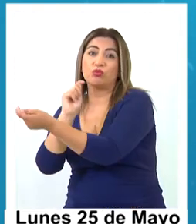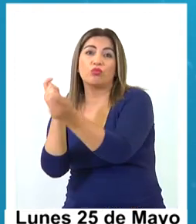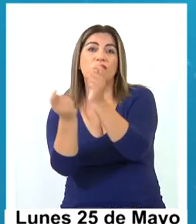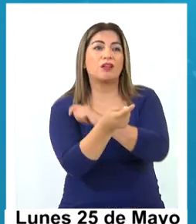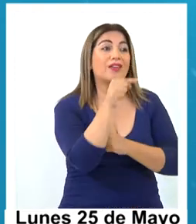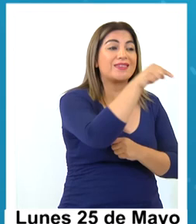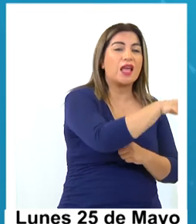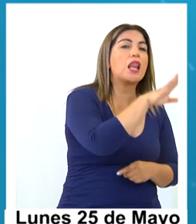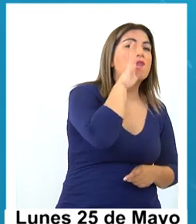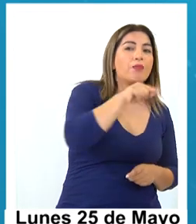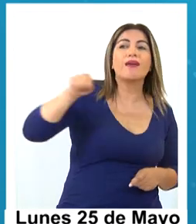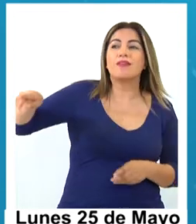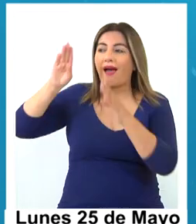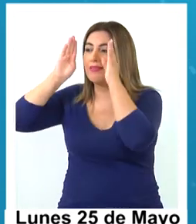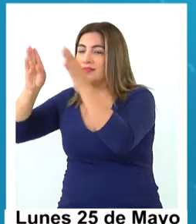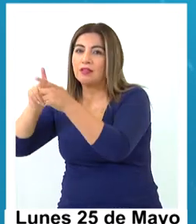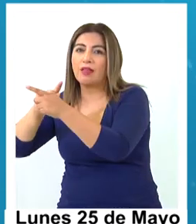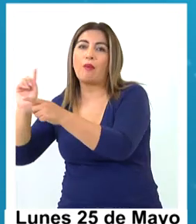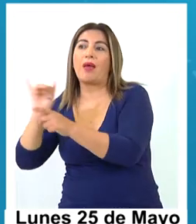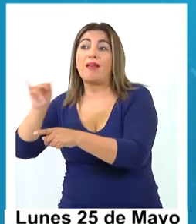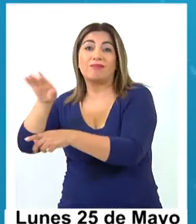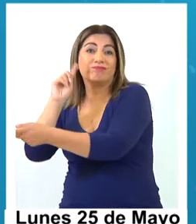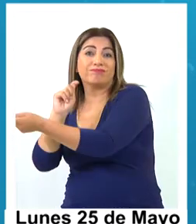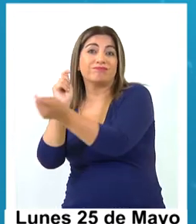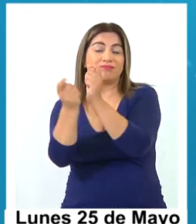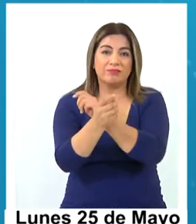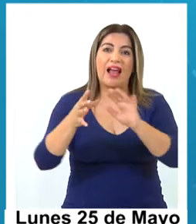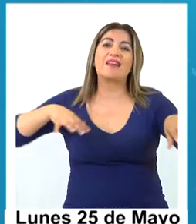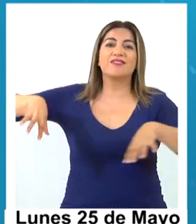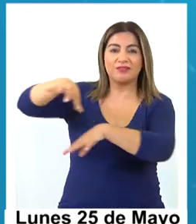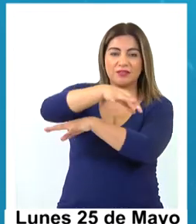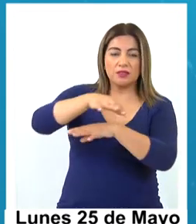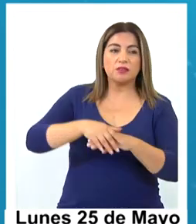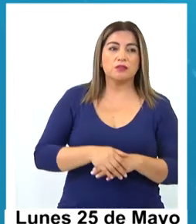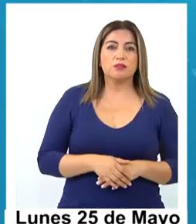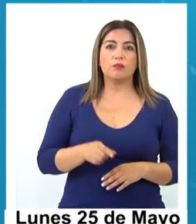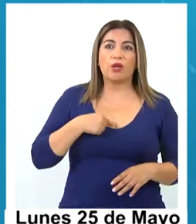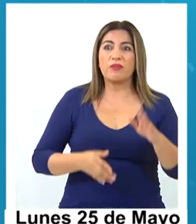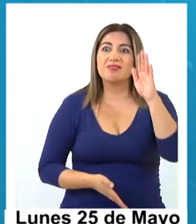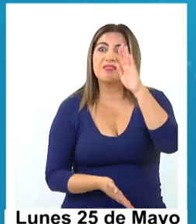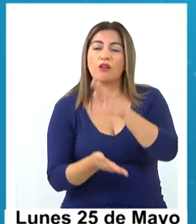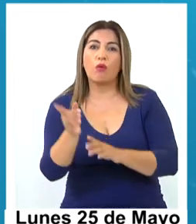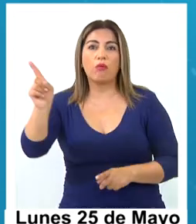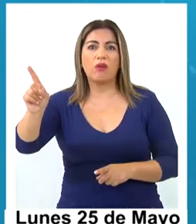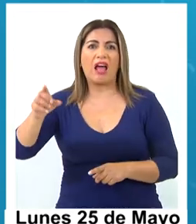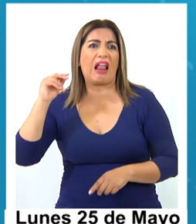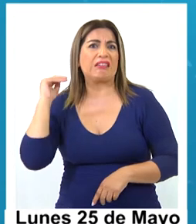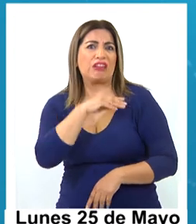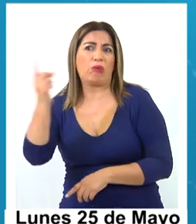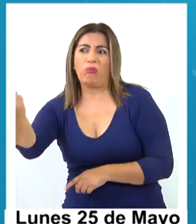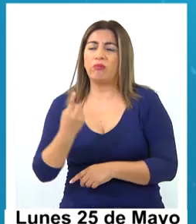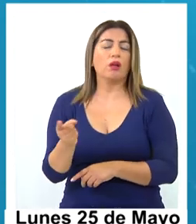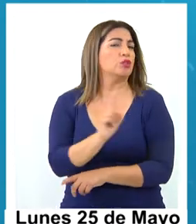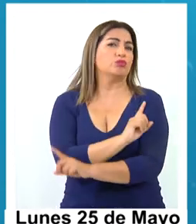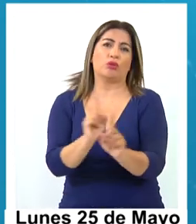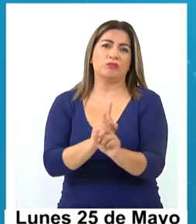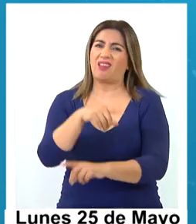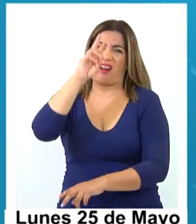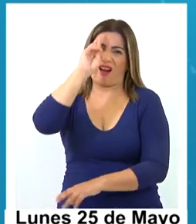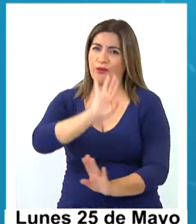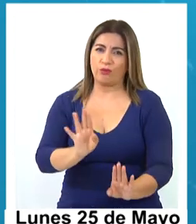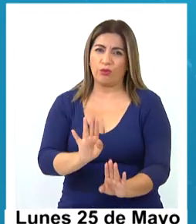atienden el otro en yates eso permitiría un poco aumentar el flujo de pacientes pero si tú ves que salió el paciente y entra hasta el tiro ahí que